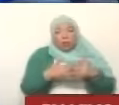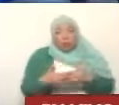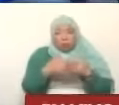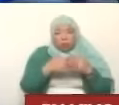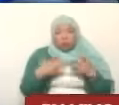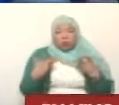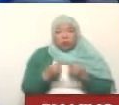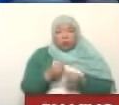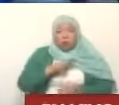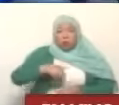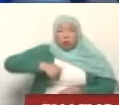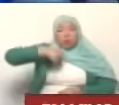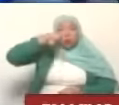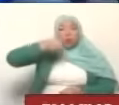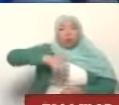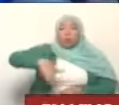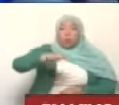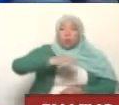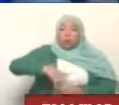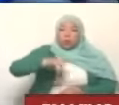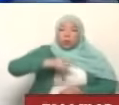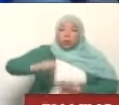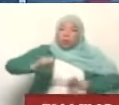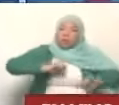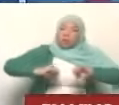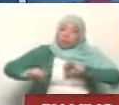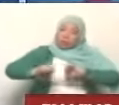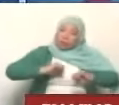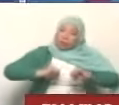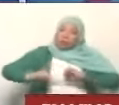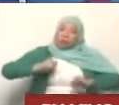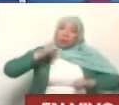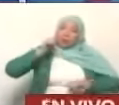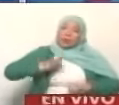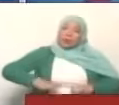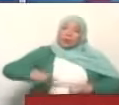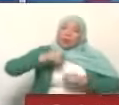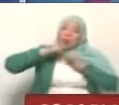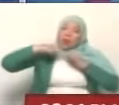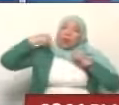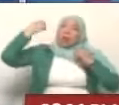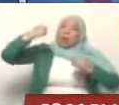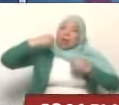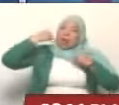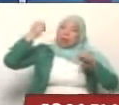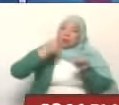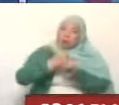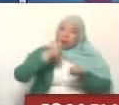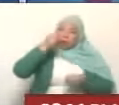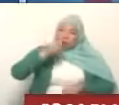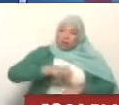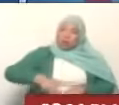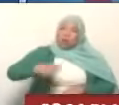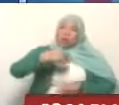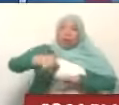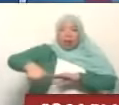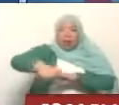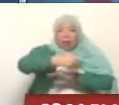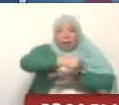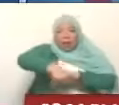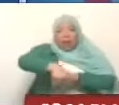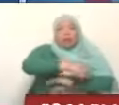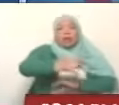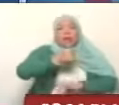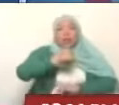eso acompañamos a nuestro pueblo en sus grandes movilizaciones y en la gran lucha que hoy ha iniciado nuestro pueblo en las calles